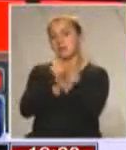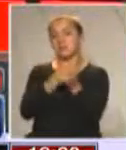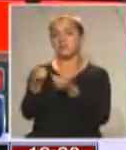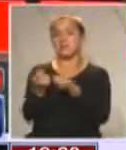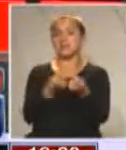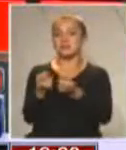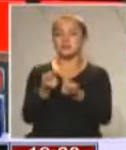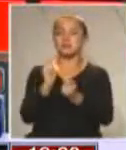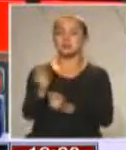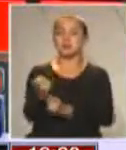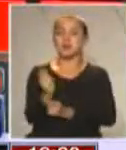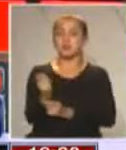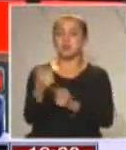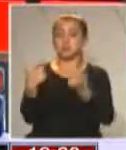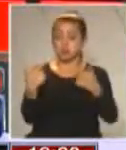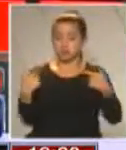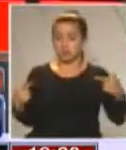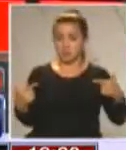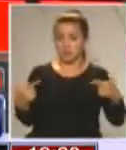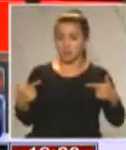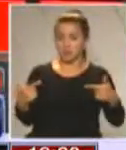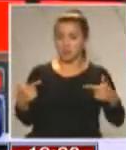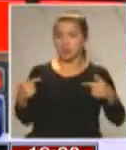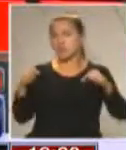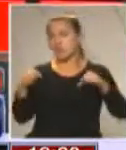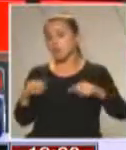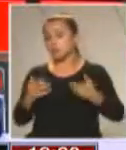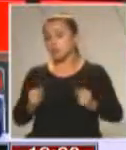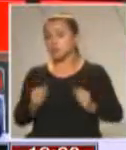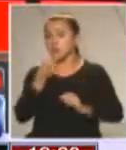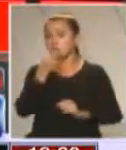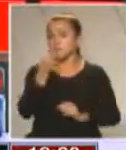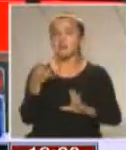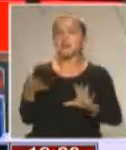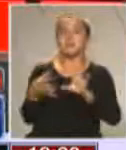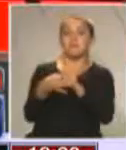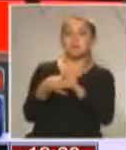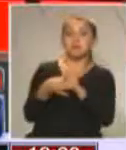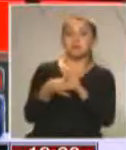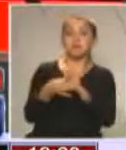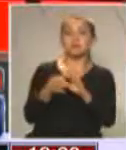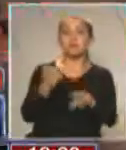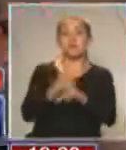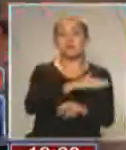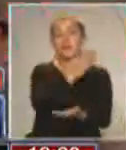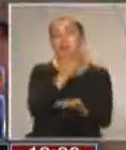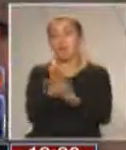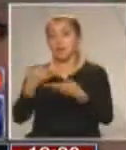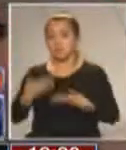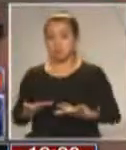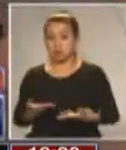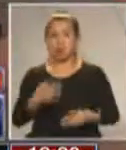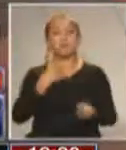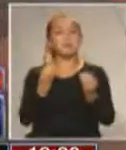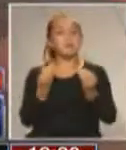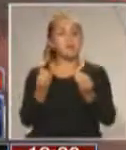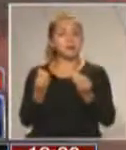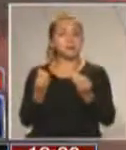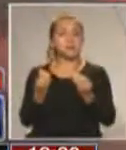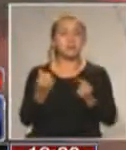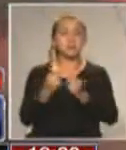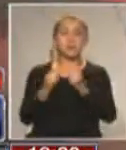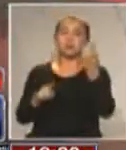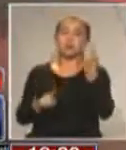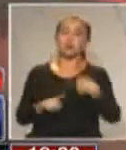la política y estos, podríamos decir, vínculos que hay hasta ahora. ¿Qué pasa tal vez con esta